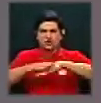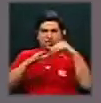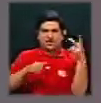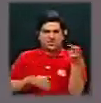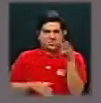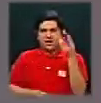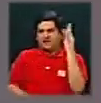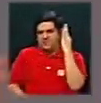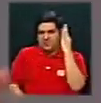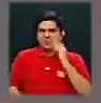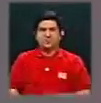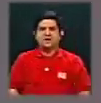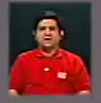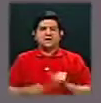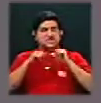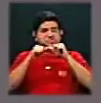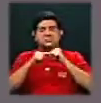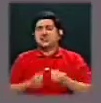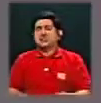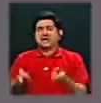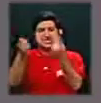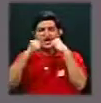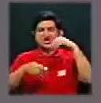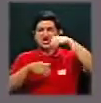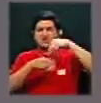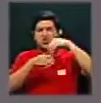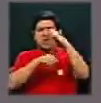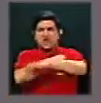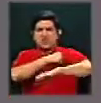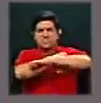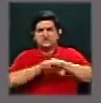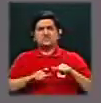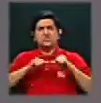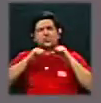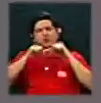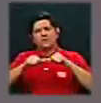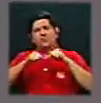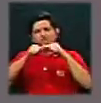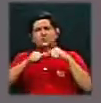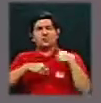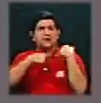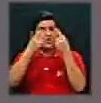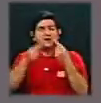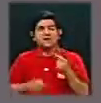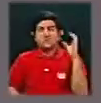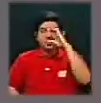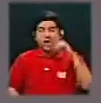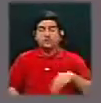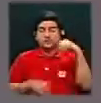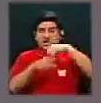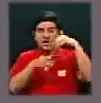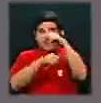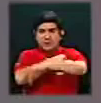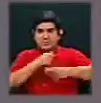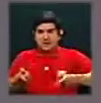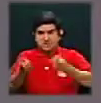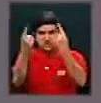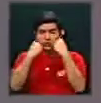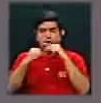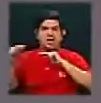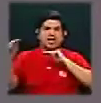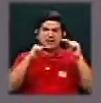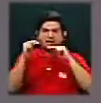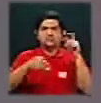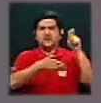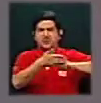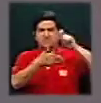dos señoras ha sido seguir atrayendo inversión extranjera, y están continuamente viajando fuera del país a ver si atraen inversión extranjera, y están negociando